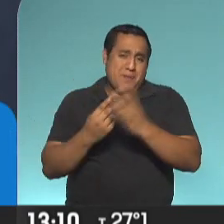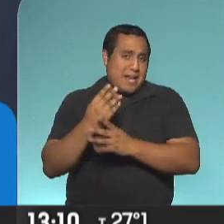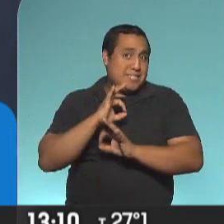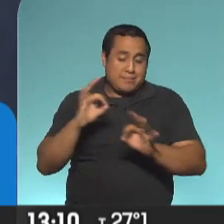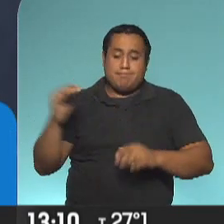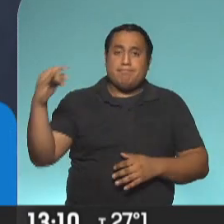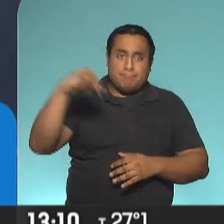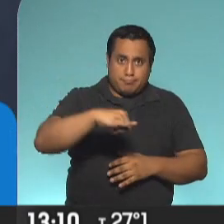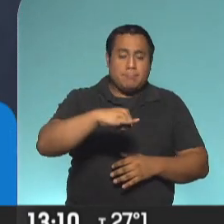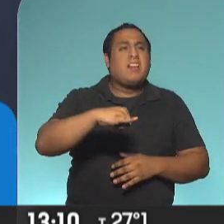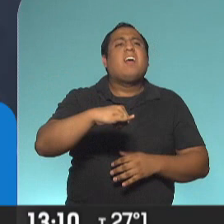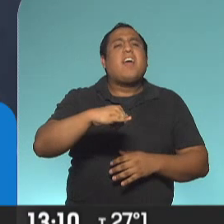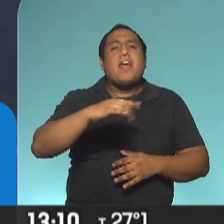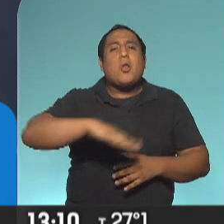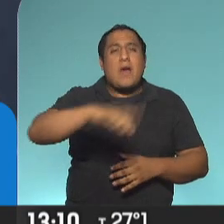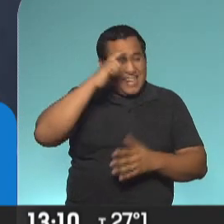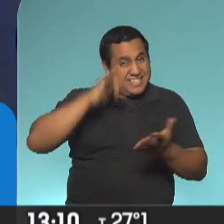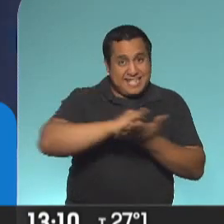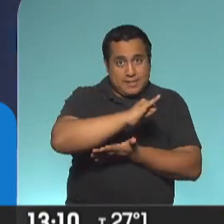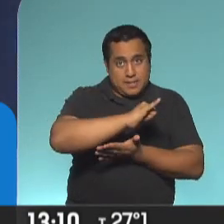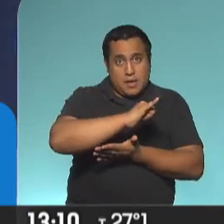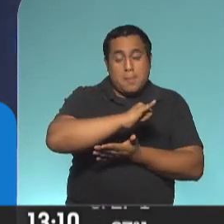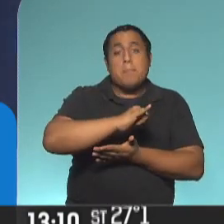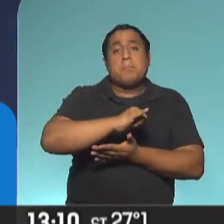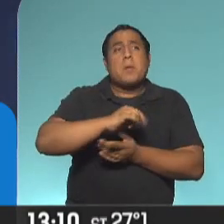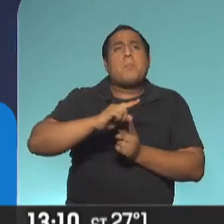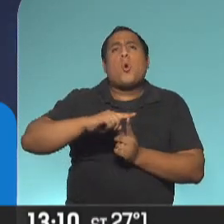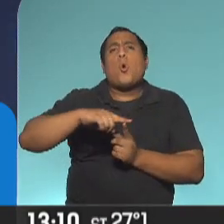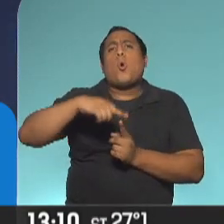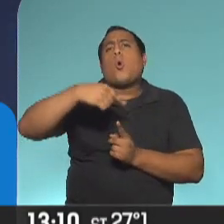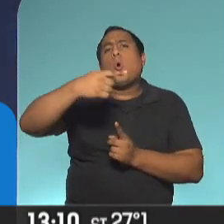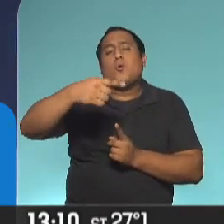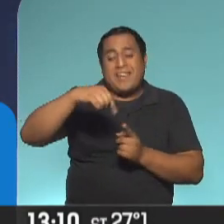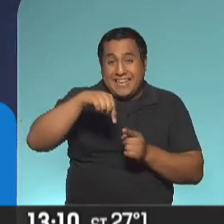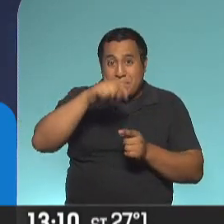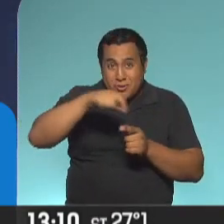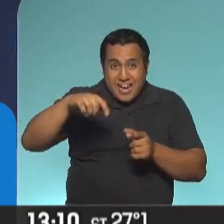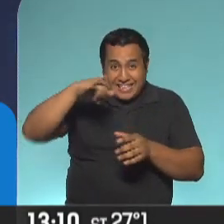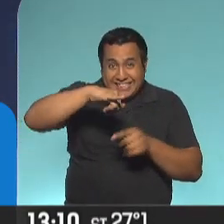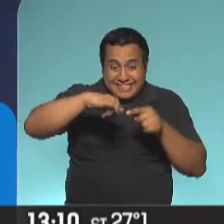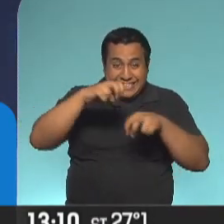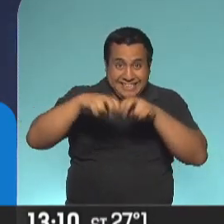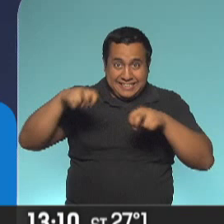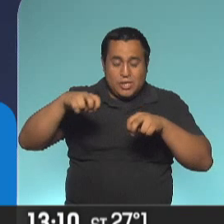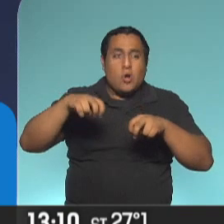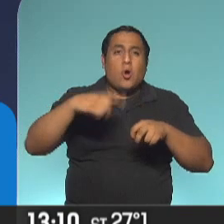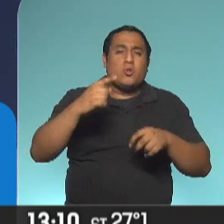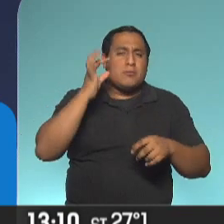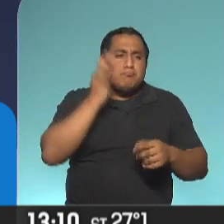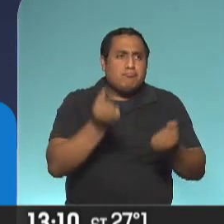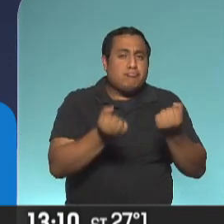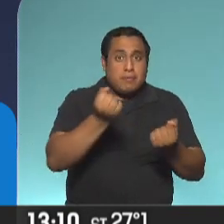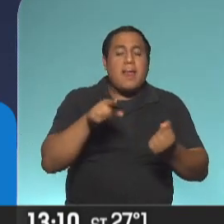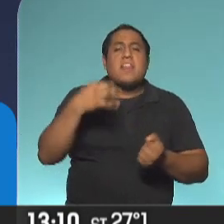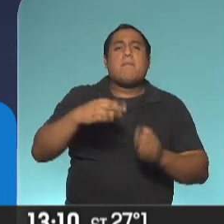Aeropuerto Internacional de Ezeiza. Los pasajeros de ese vuelo junto con la tripulación deben cumplir una